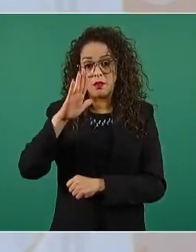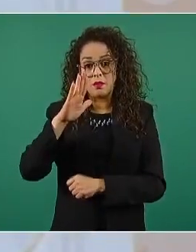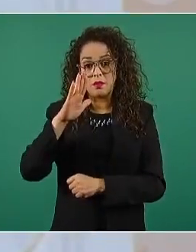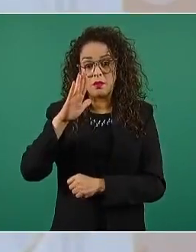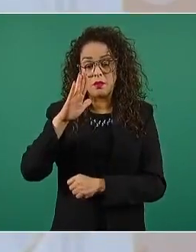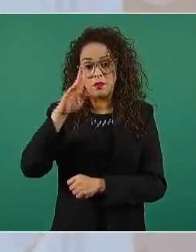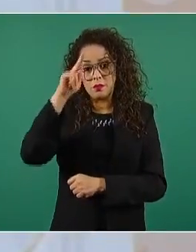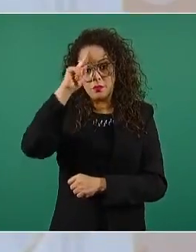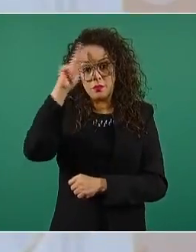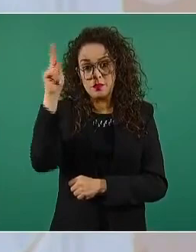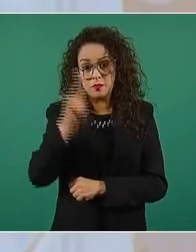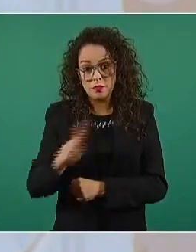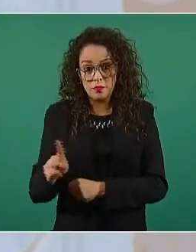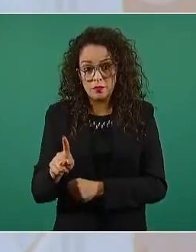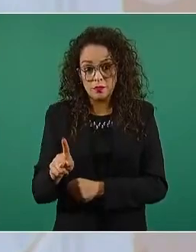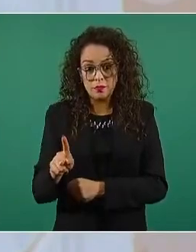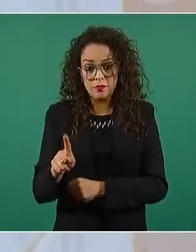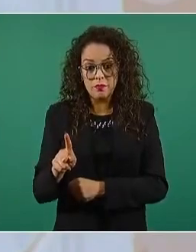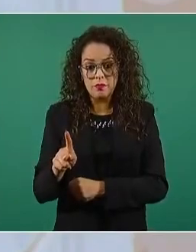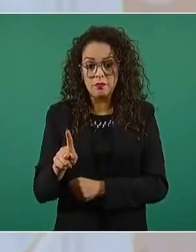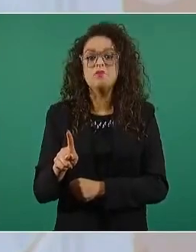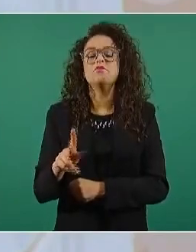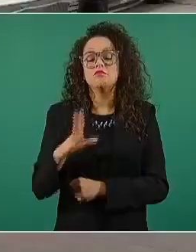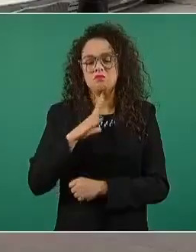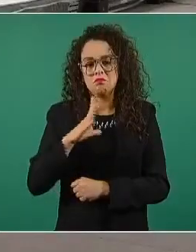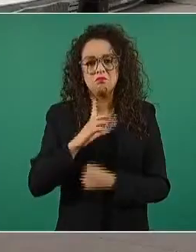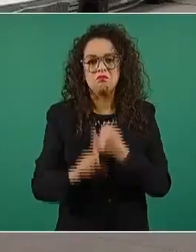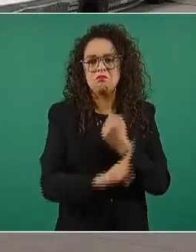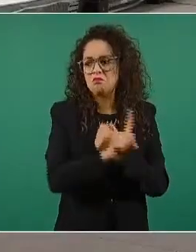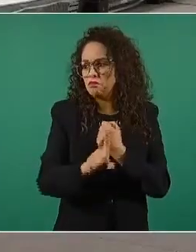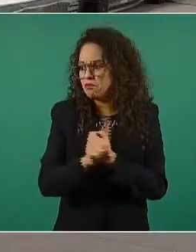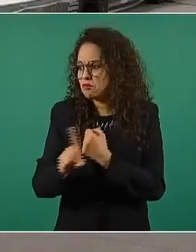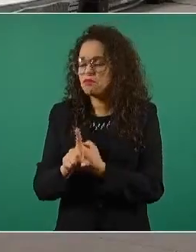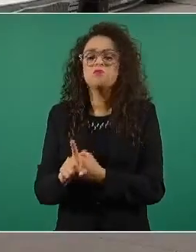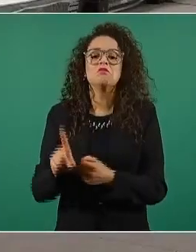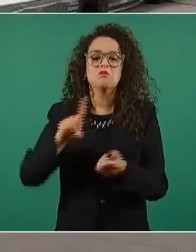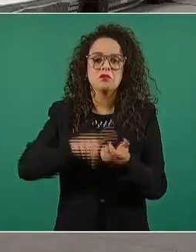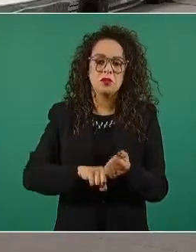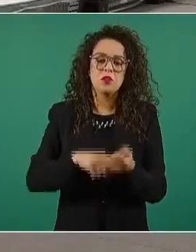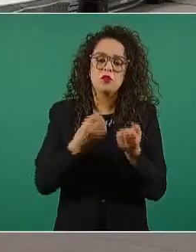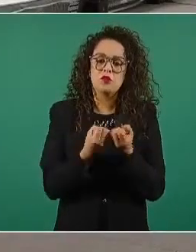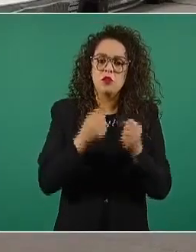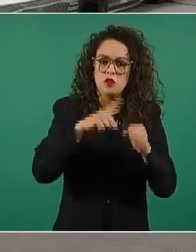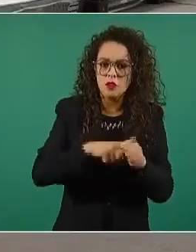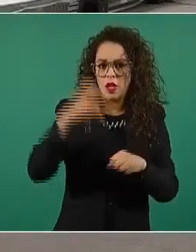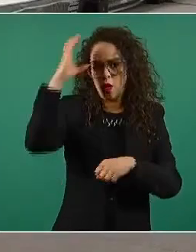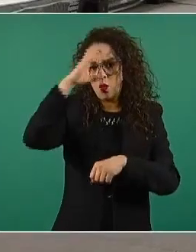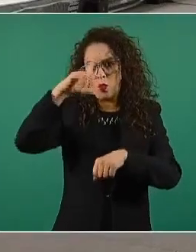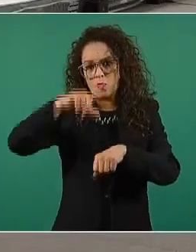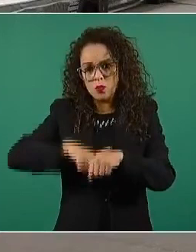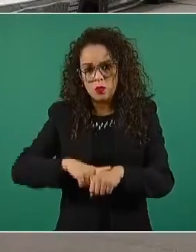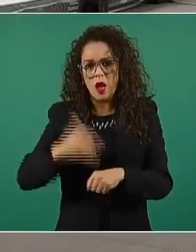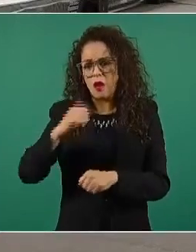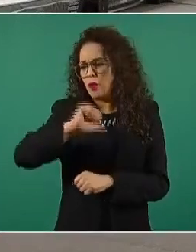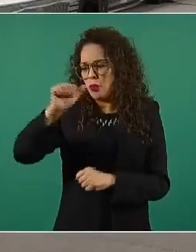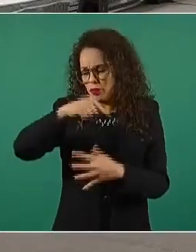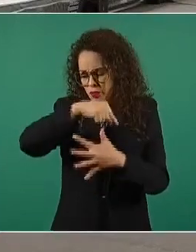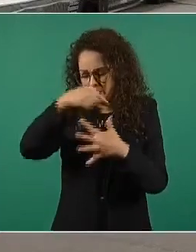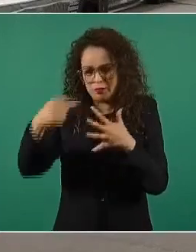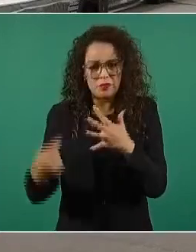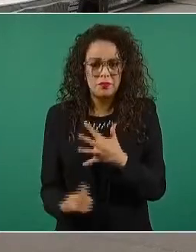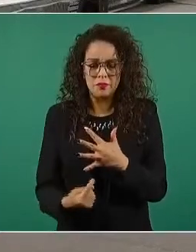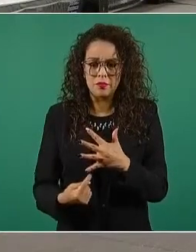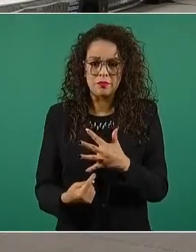consigo afectaciones culturales, sociales y daños colaterales.